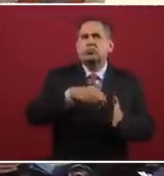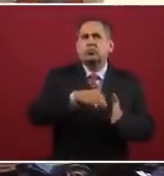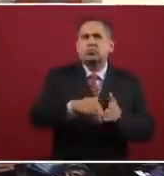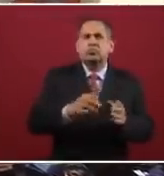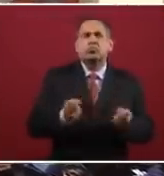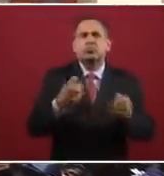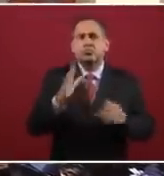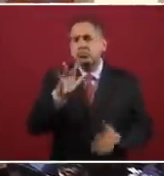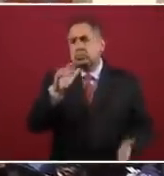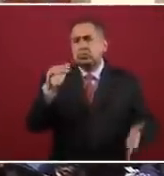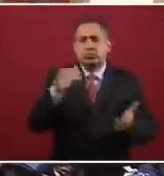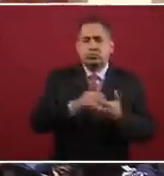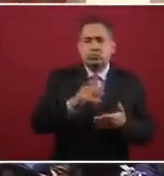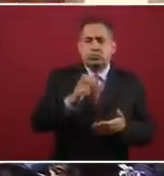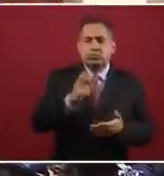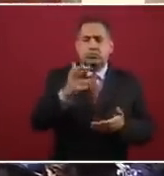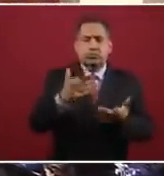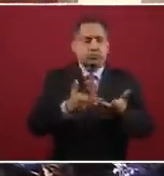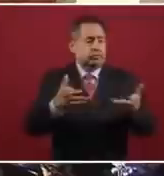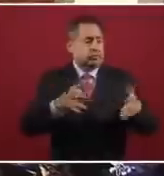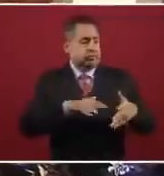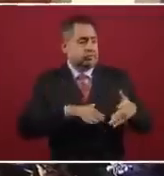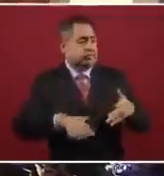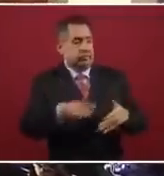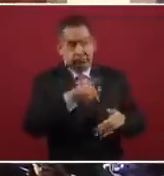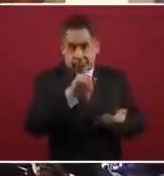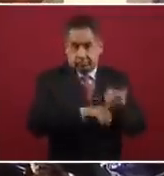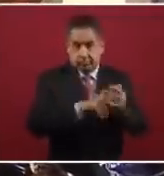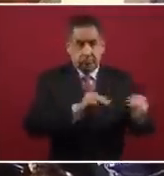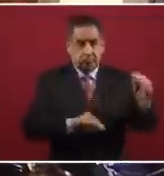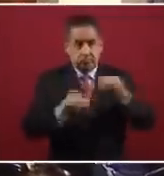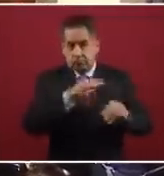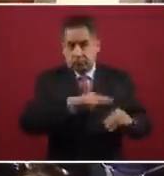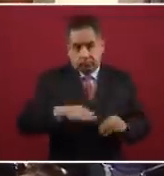50,000 hectáreas en la sierra